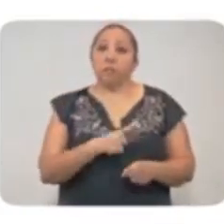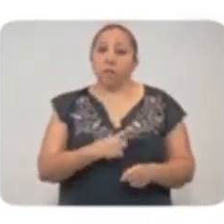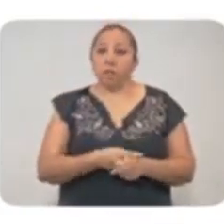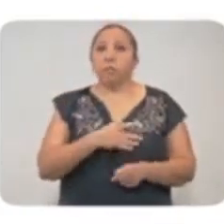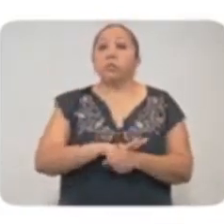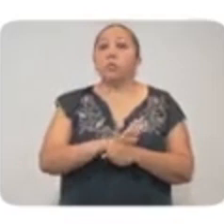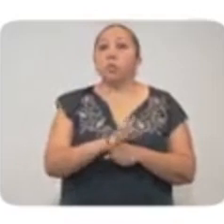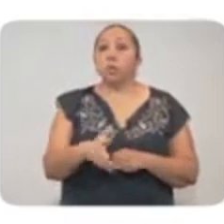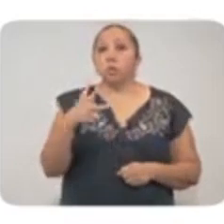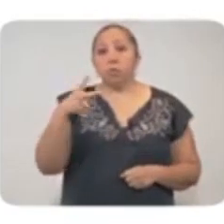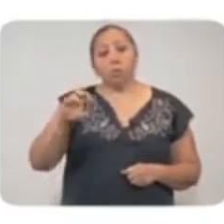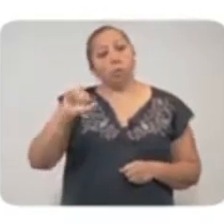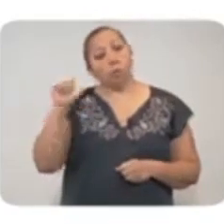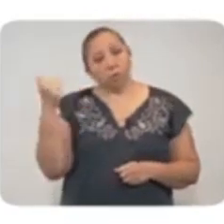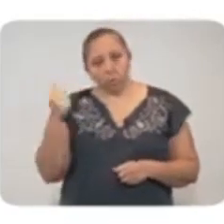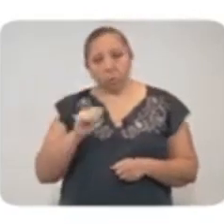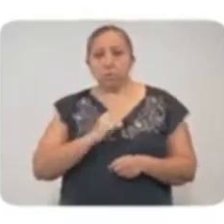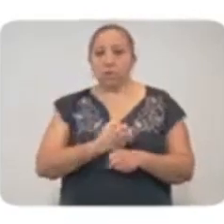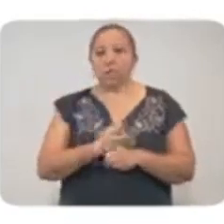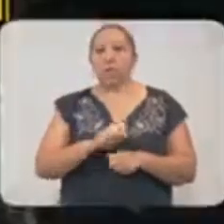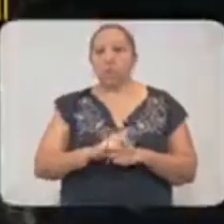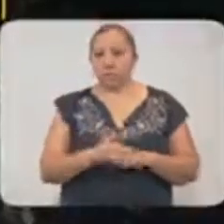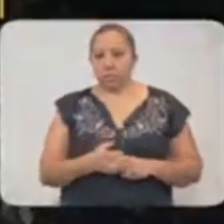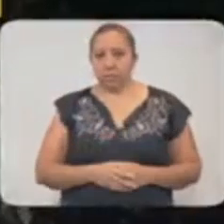los cuales son de otro país u otro estado.